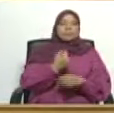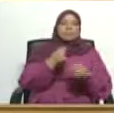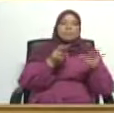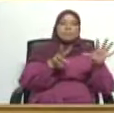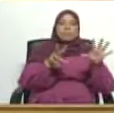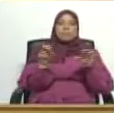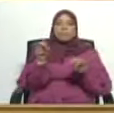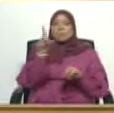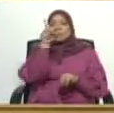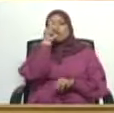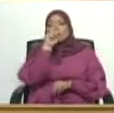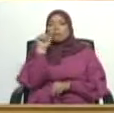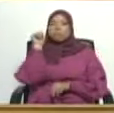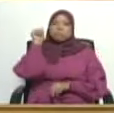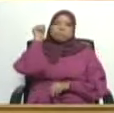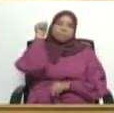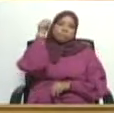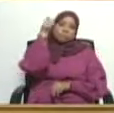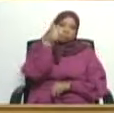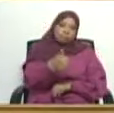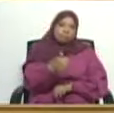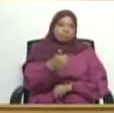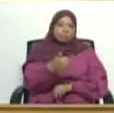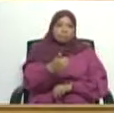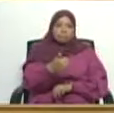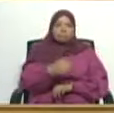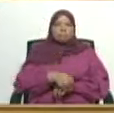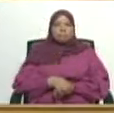70 años y que